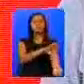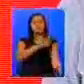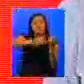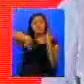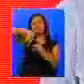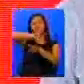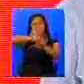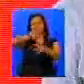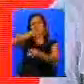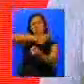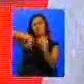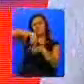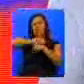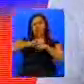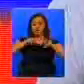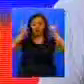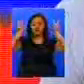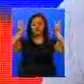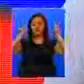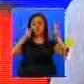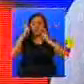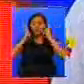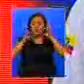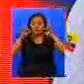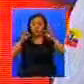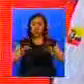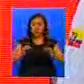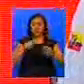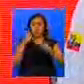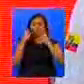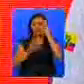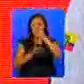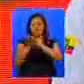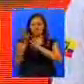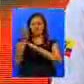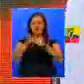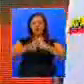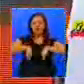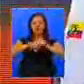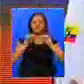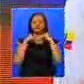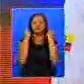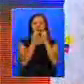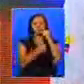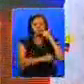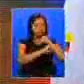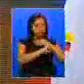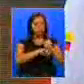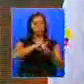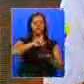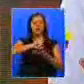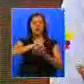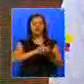de la visita oficial a Cuba, a recibir esa solidaridad, esa ayuda técnica en áreas sociales, médicos cubanos